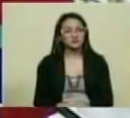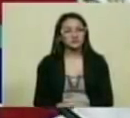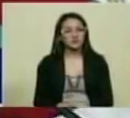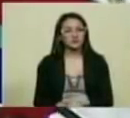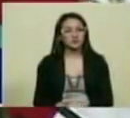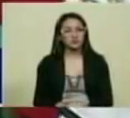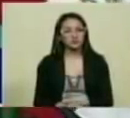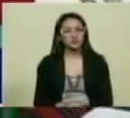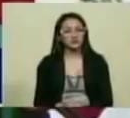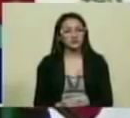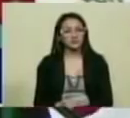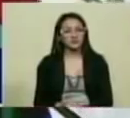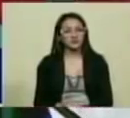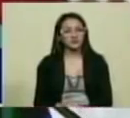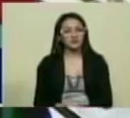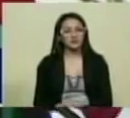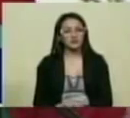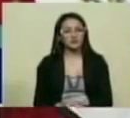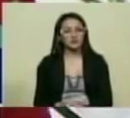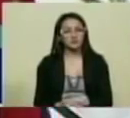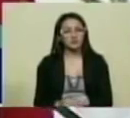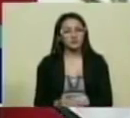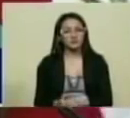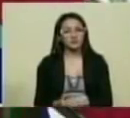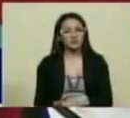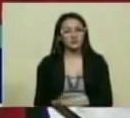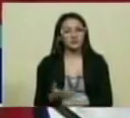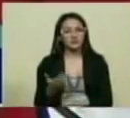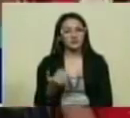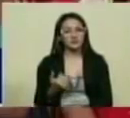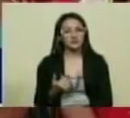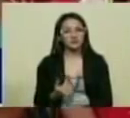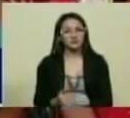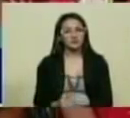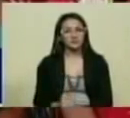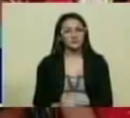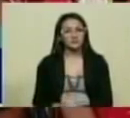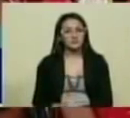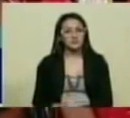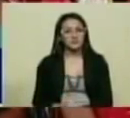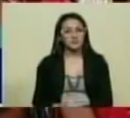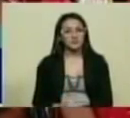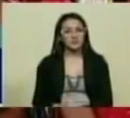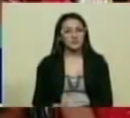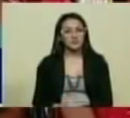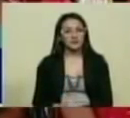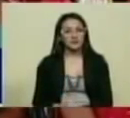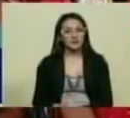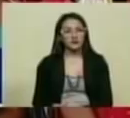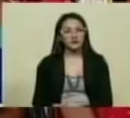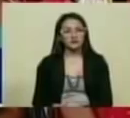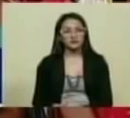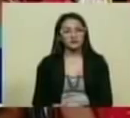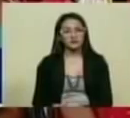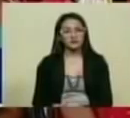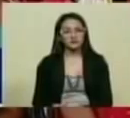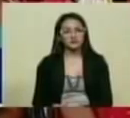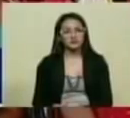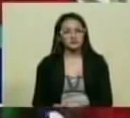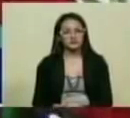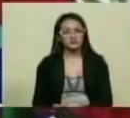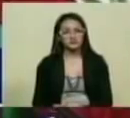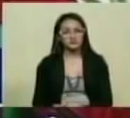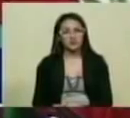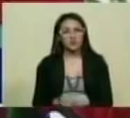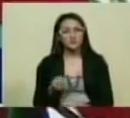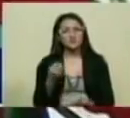Uno se para en la torre practicando, perdón, y uno le preguntan: diga su